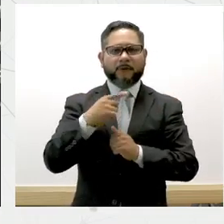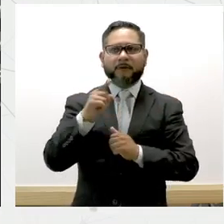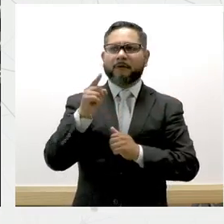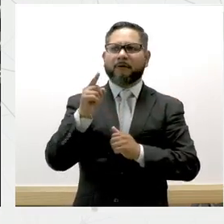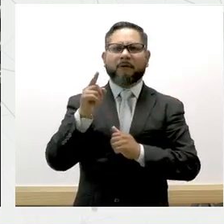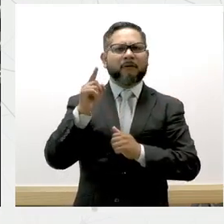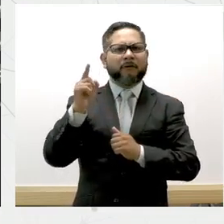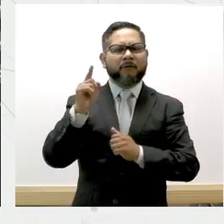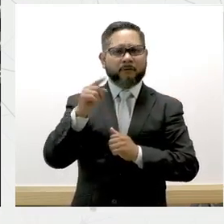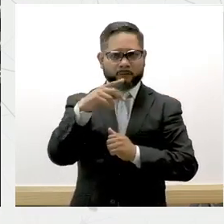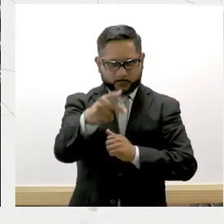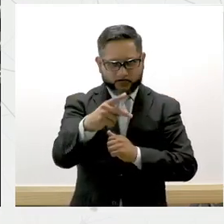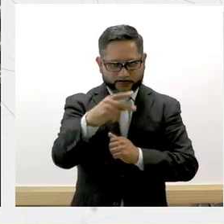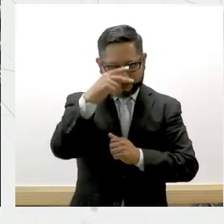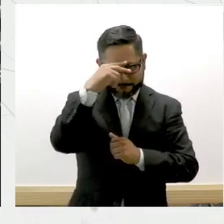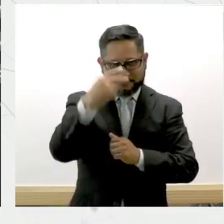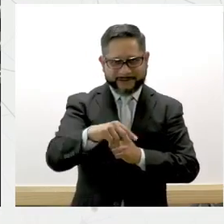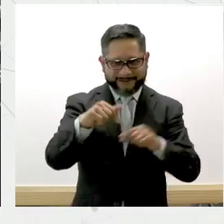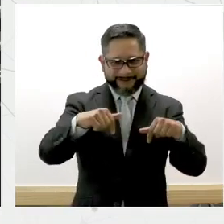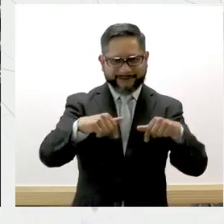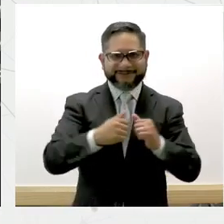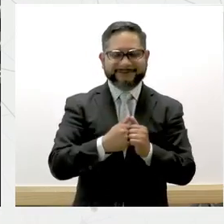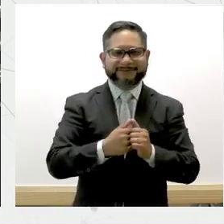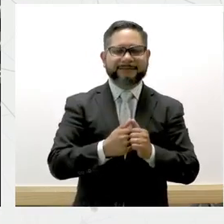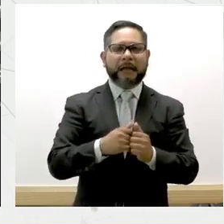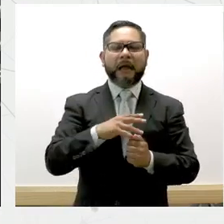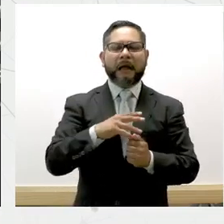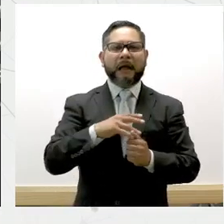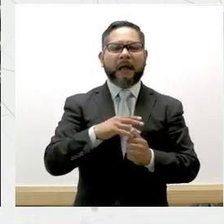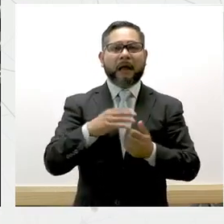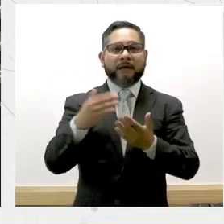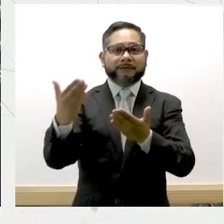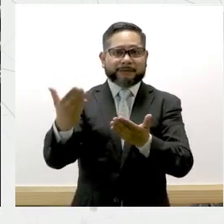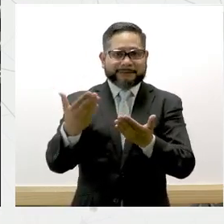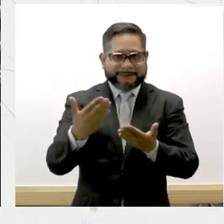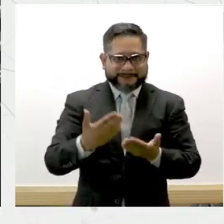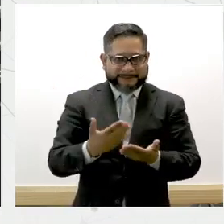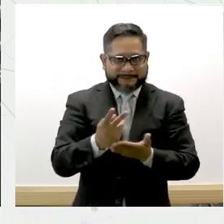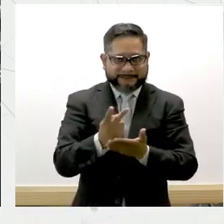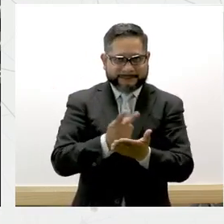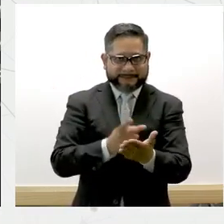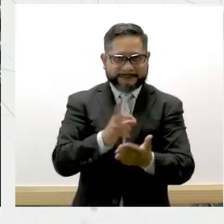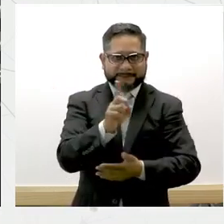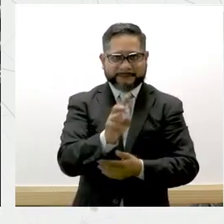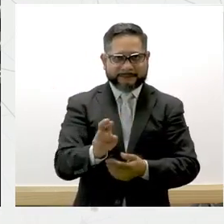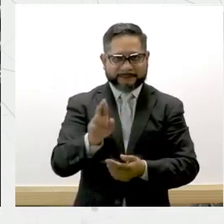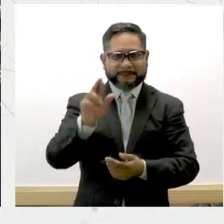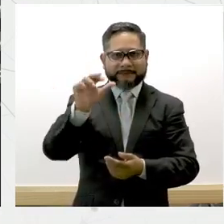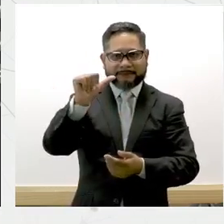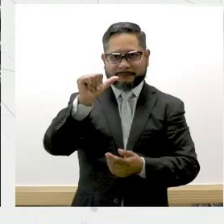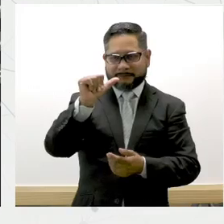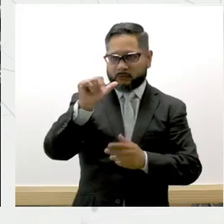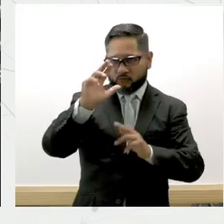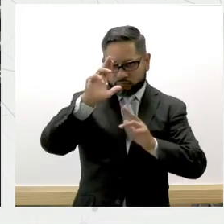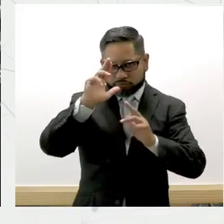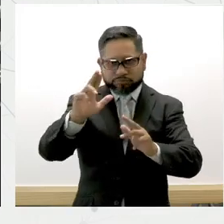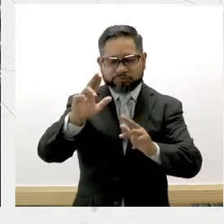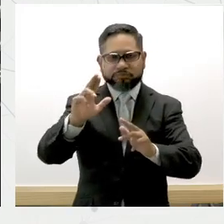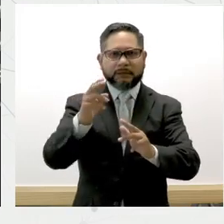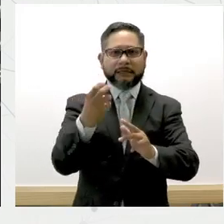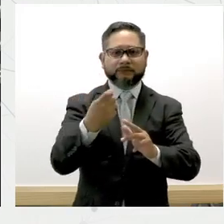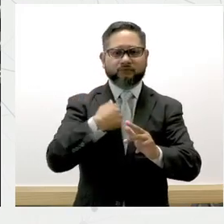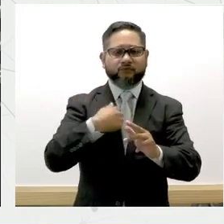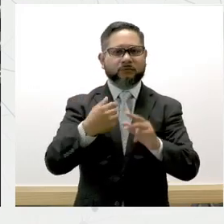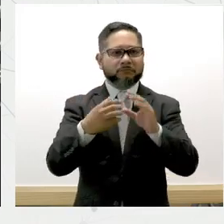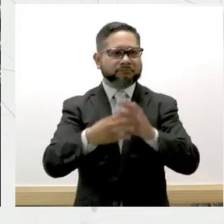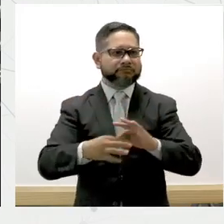su país, en México precisamente, ¿no?, con ocasión de recibir el doctorado honoris causa y poder participar en algunos eventos y comentar, ¿no?, el estado